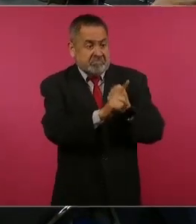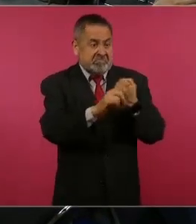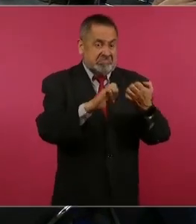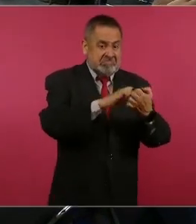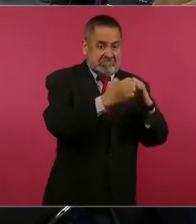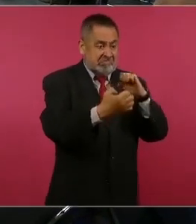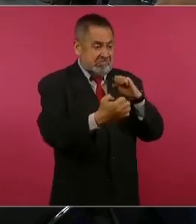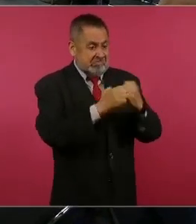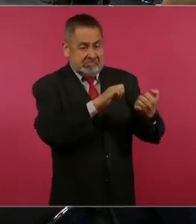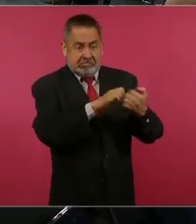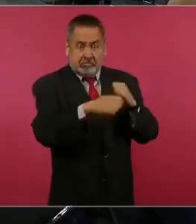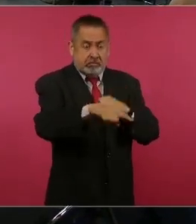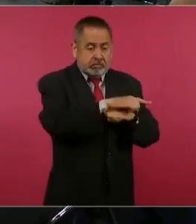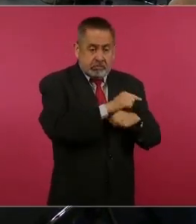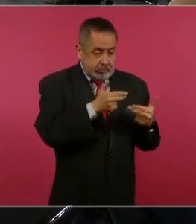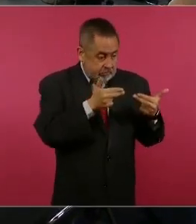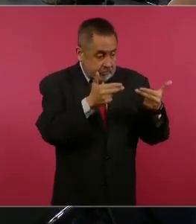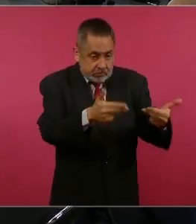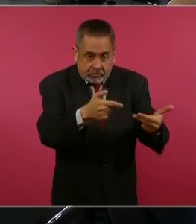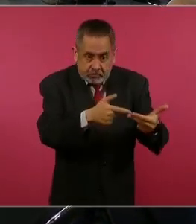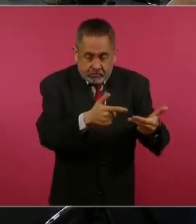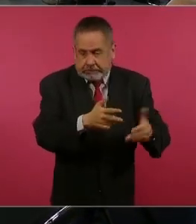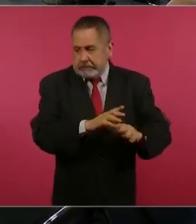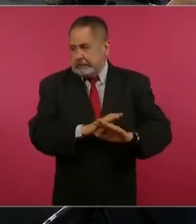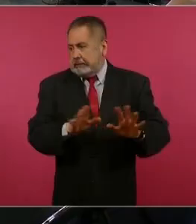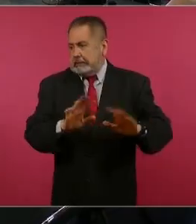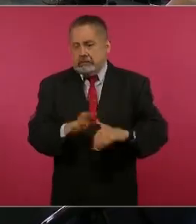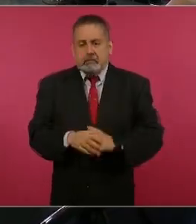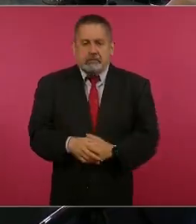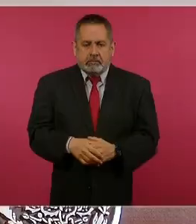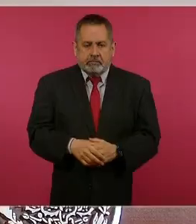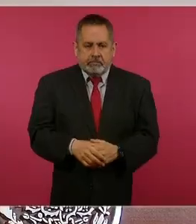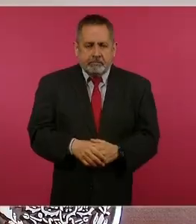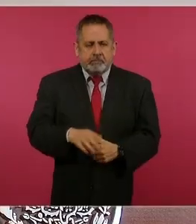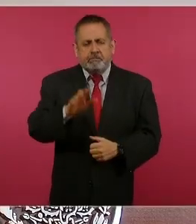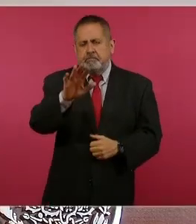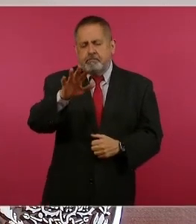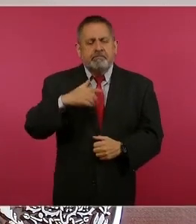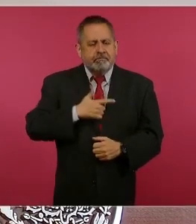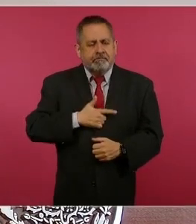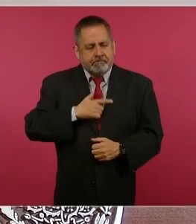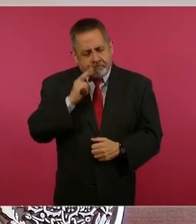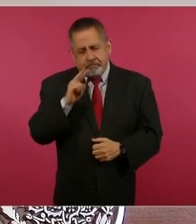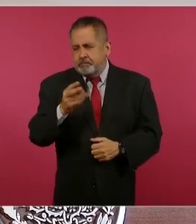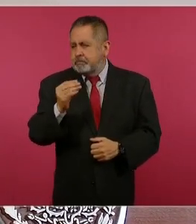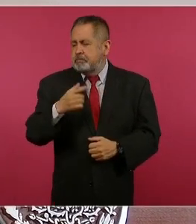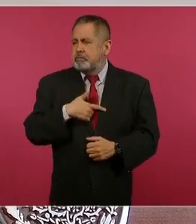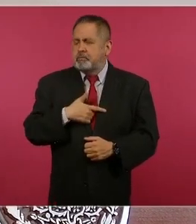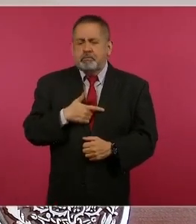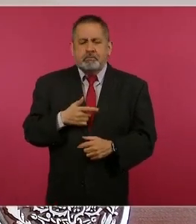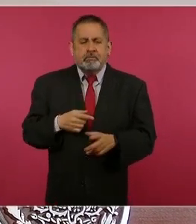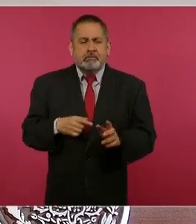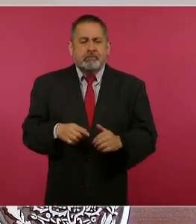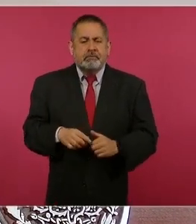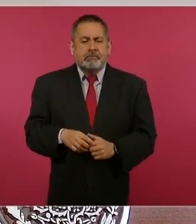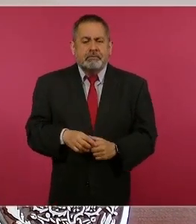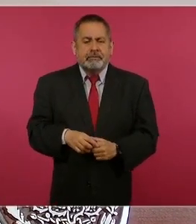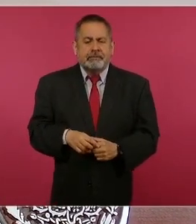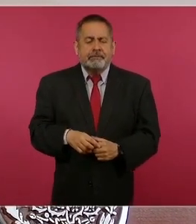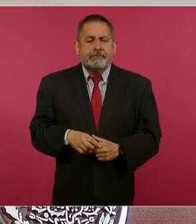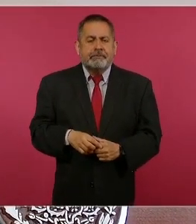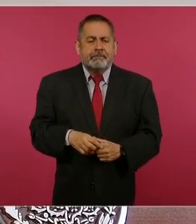El otro día estaba, a mí me gusta mucho, tengo